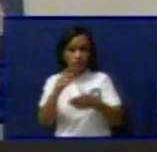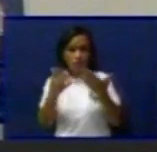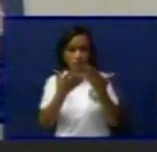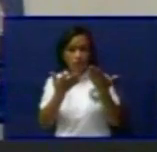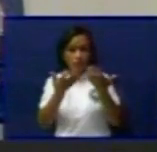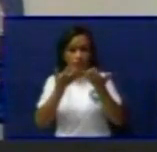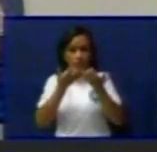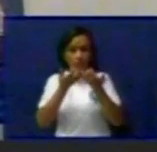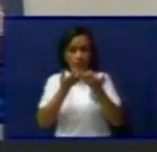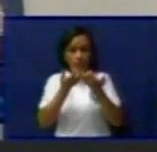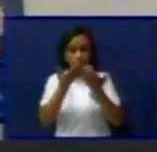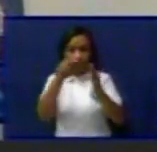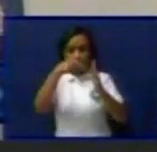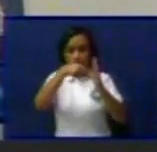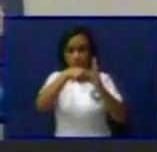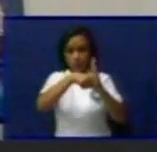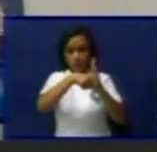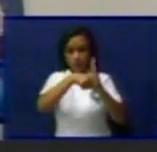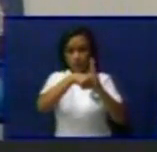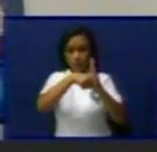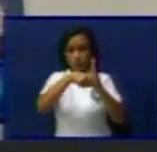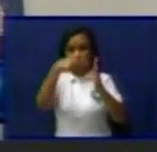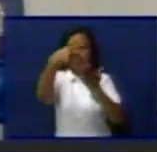la introducción general del proyecto.